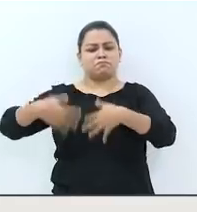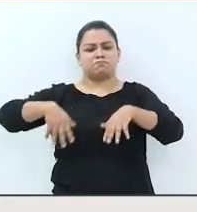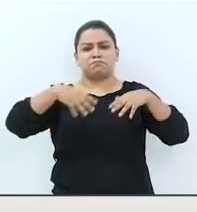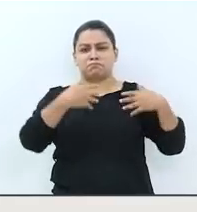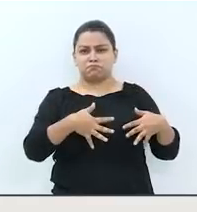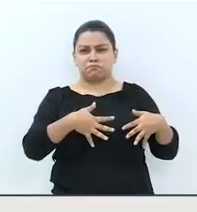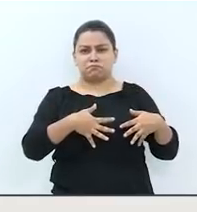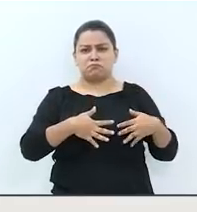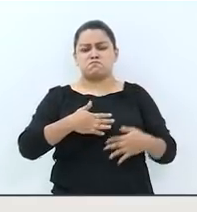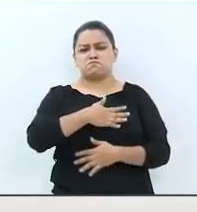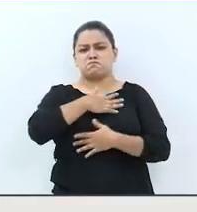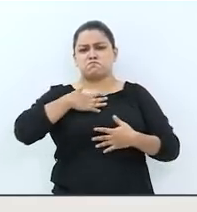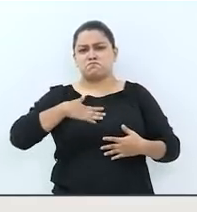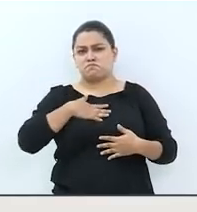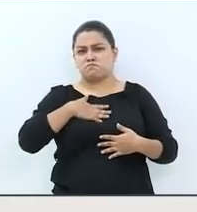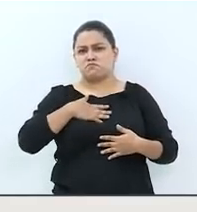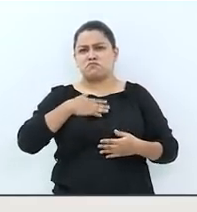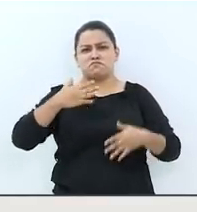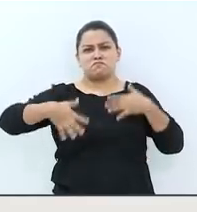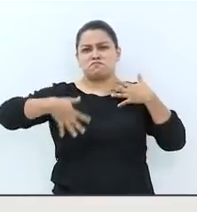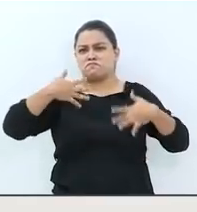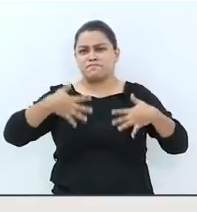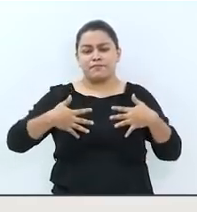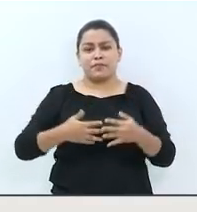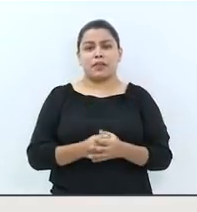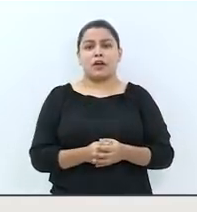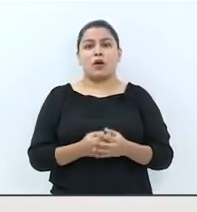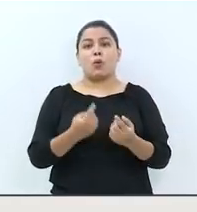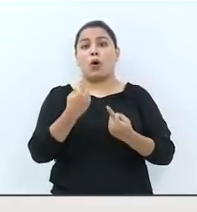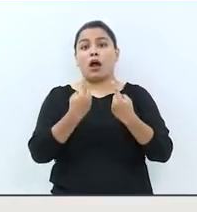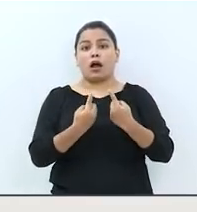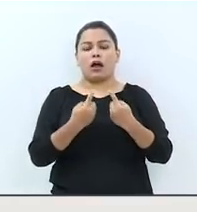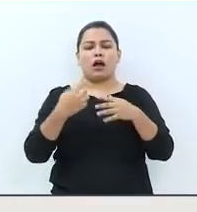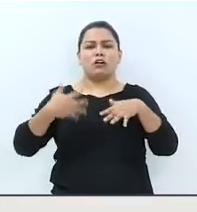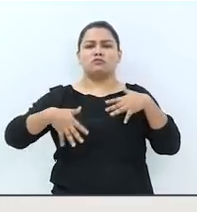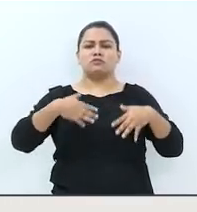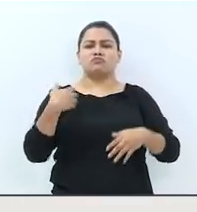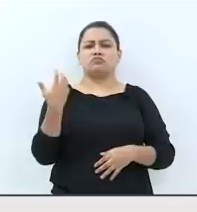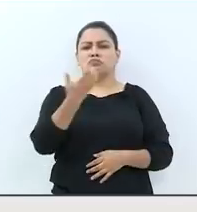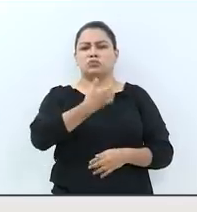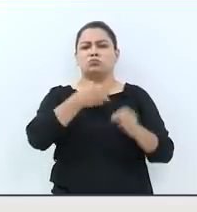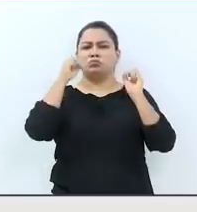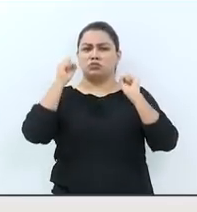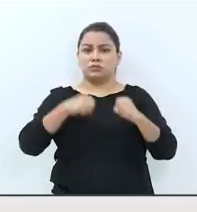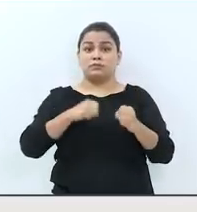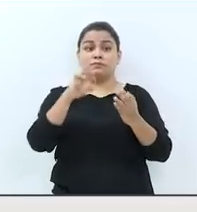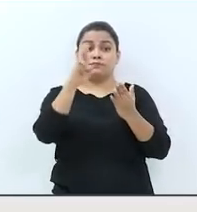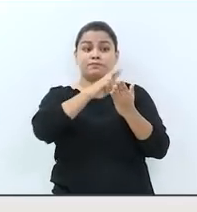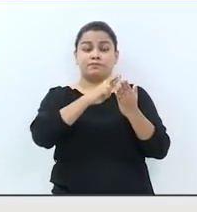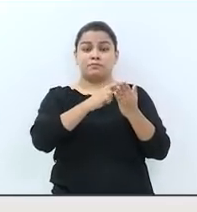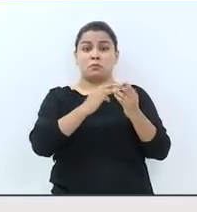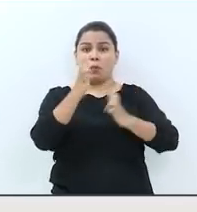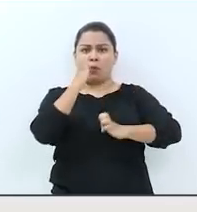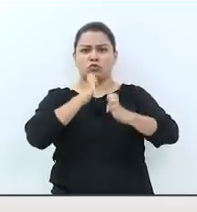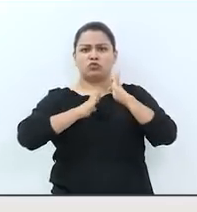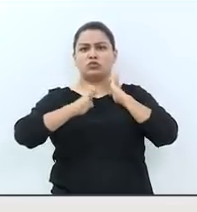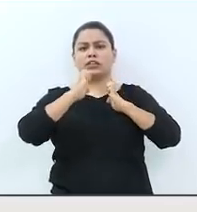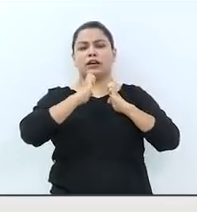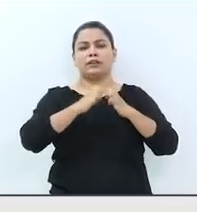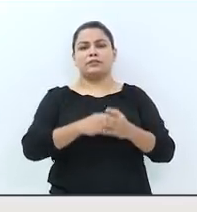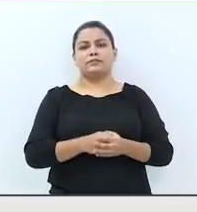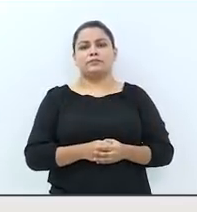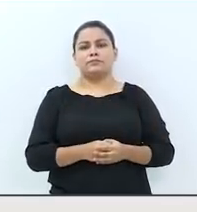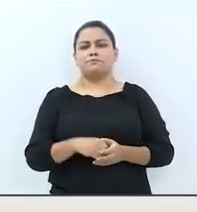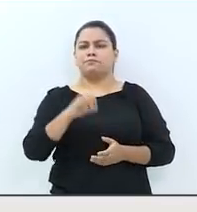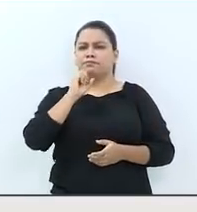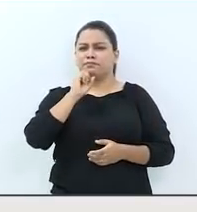de recreación o lúdica. ¿Y qué mejor manera que con una actividad que nos permite chequearnos emocionalmente? Les